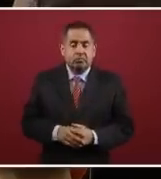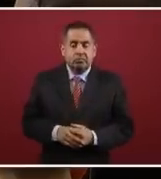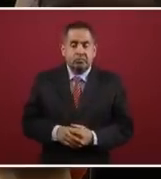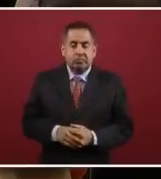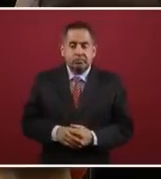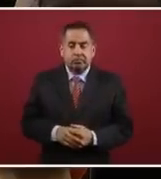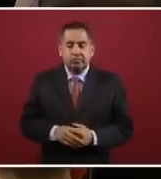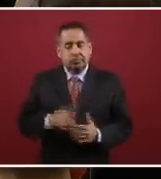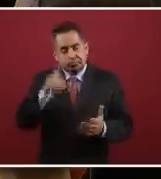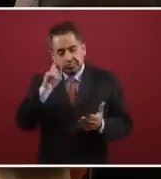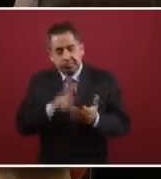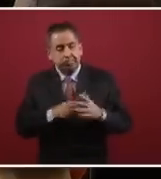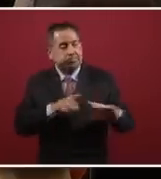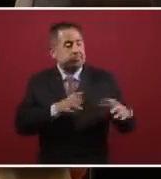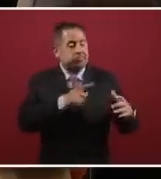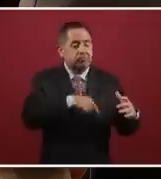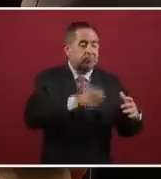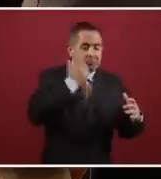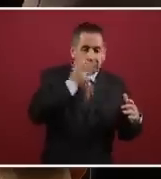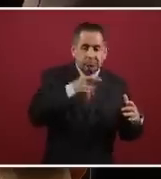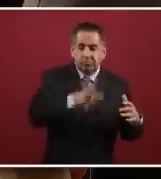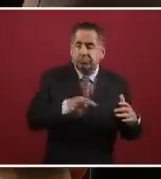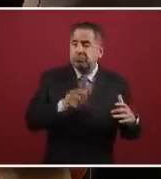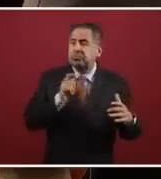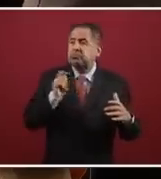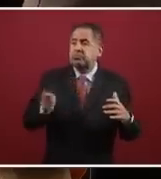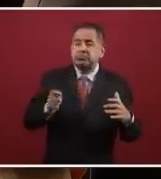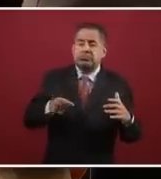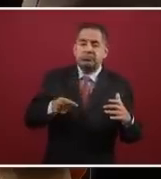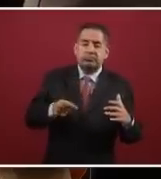Quieren que se conviertan